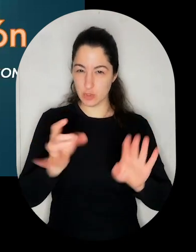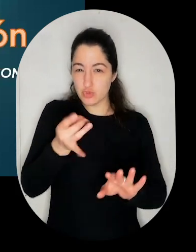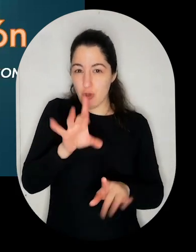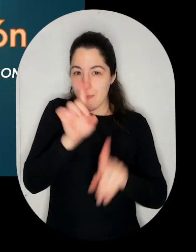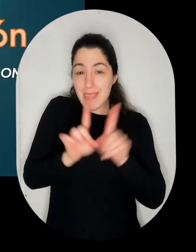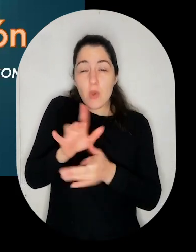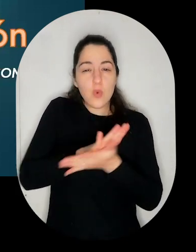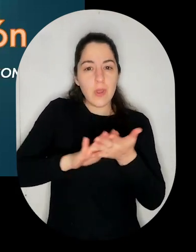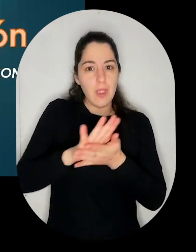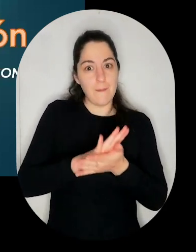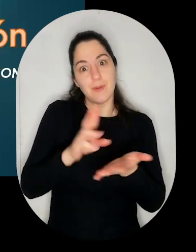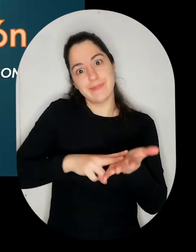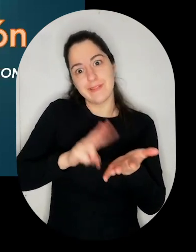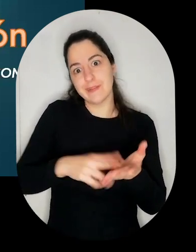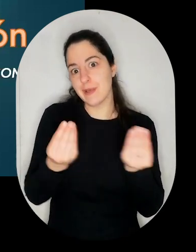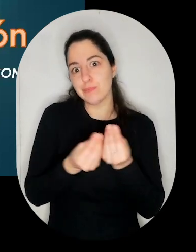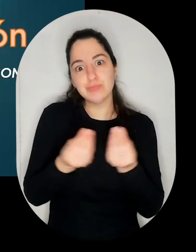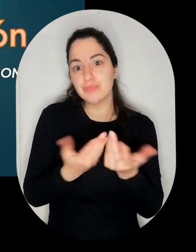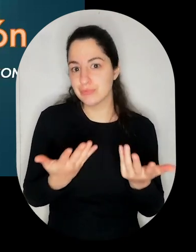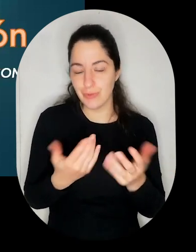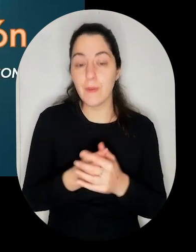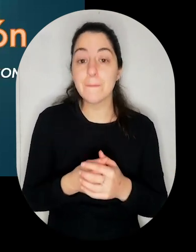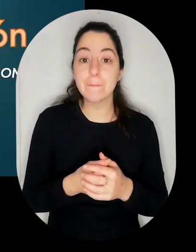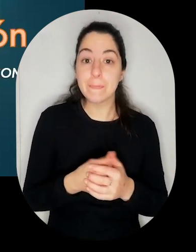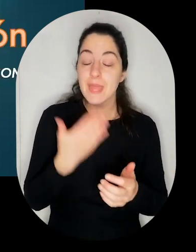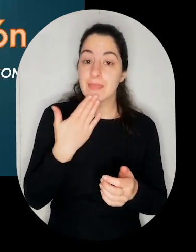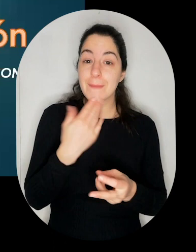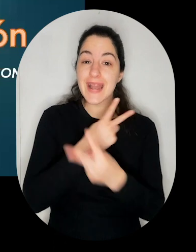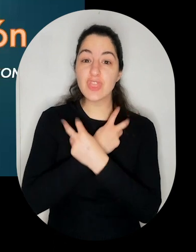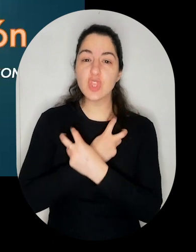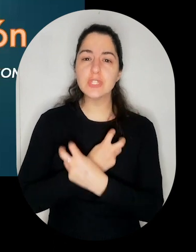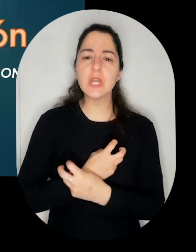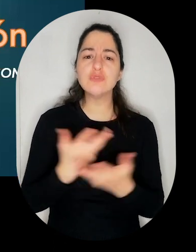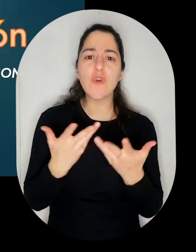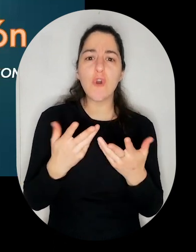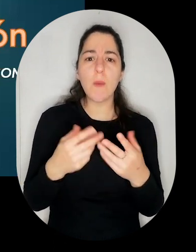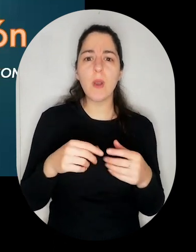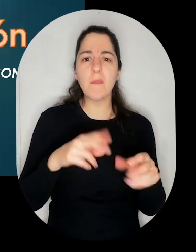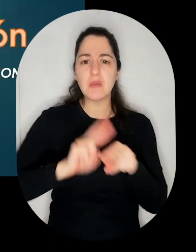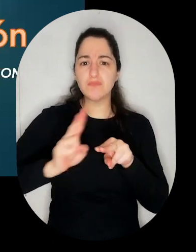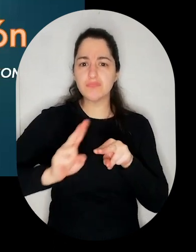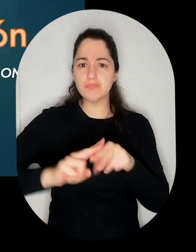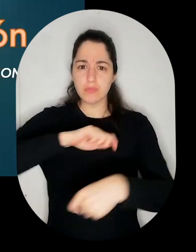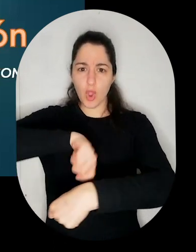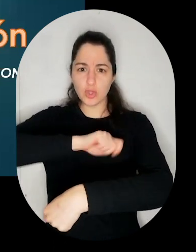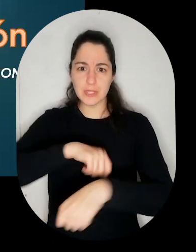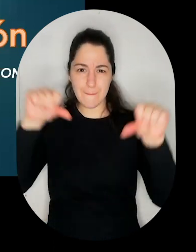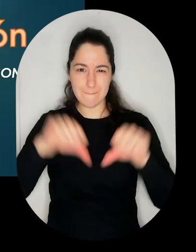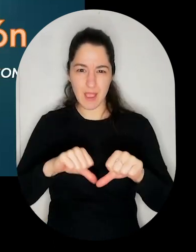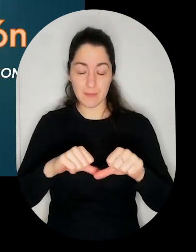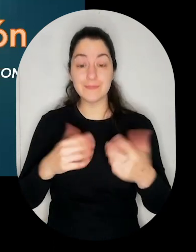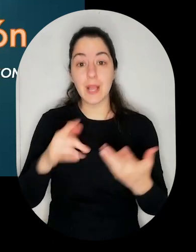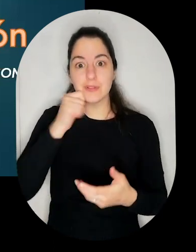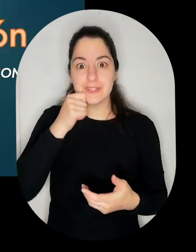Esos son solo algunos ejemplos, hay más confusiones posibles. Existen también intoxicaciones por mala preparación. Esto ocurre